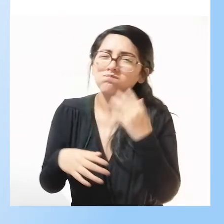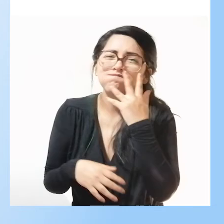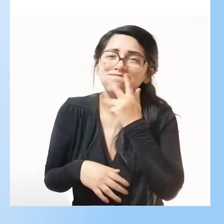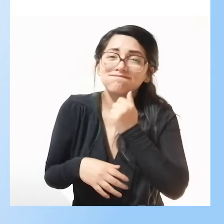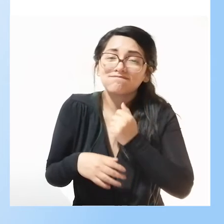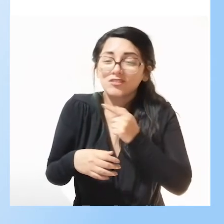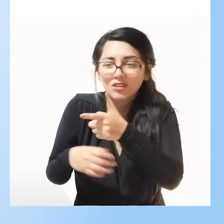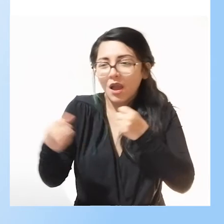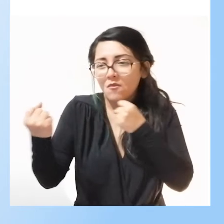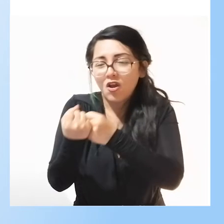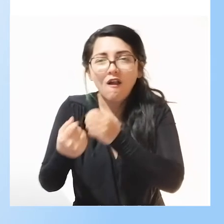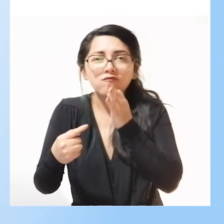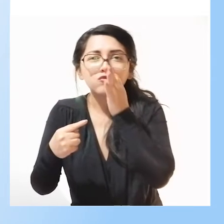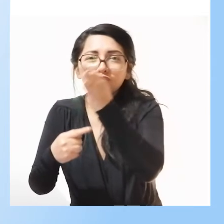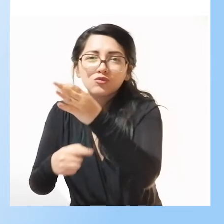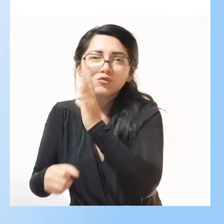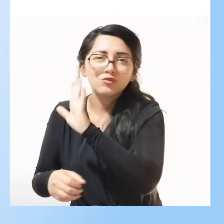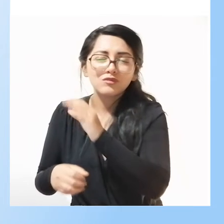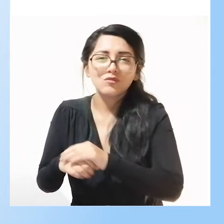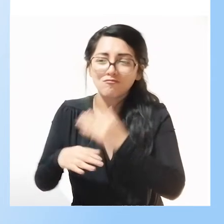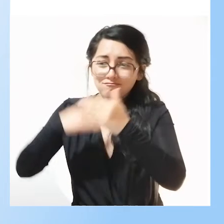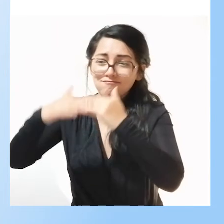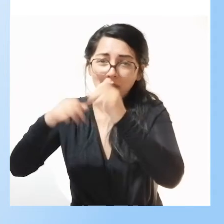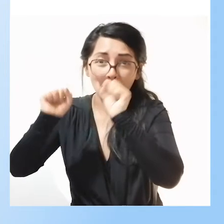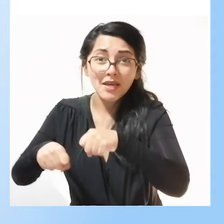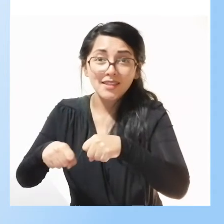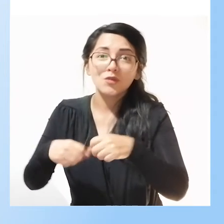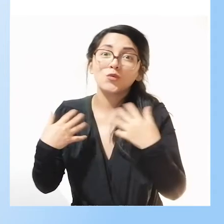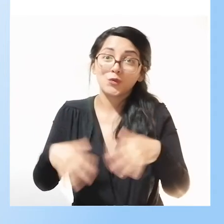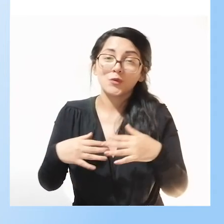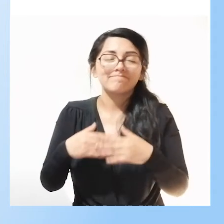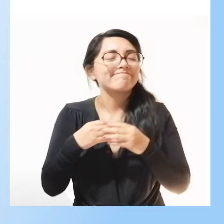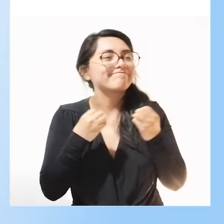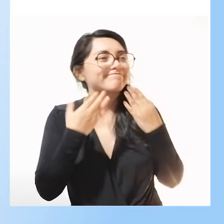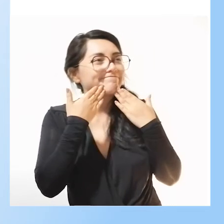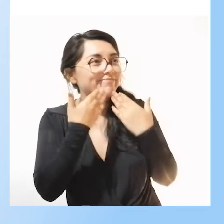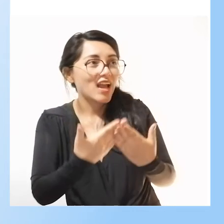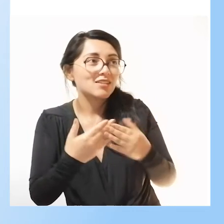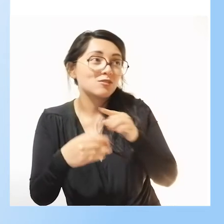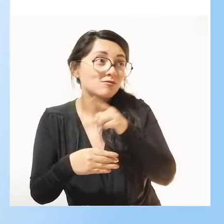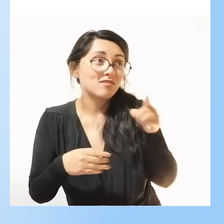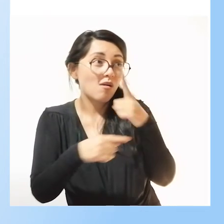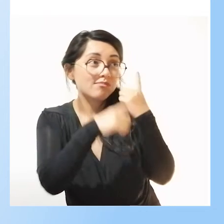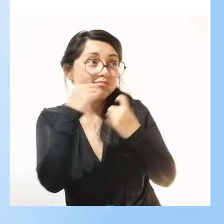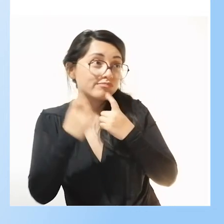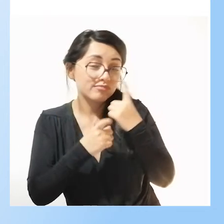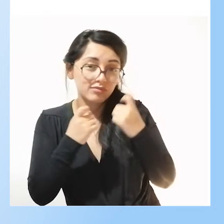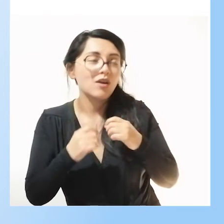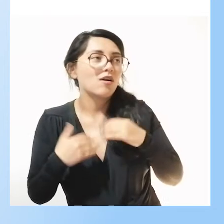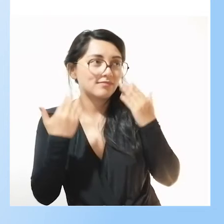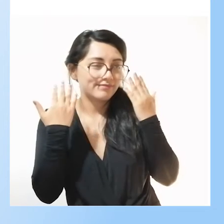futuro, pero que empieza hoy. Muchas gracias y estaré atenta a las preguntas que me quieran